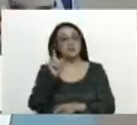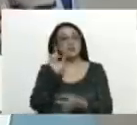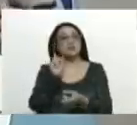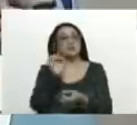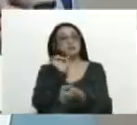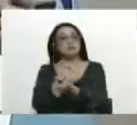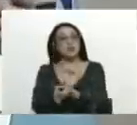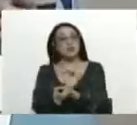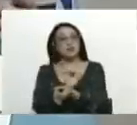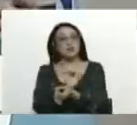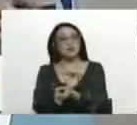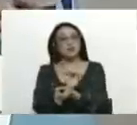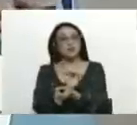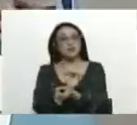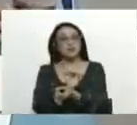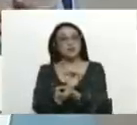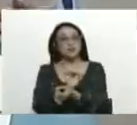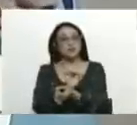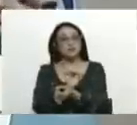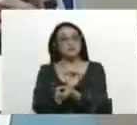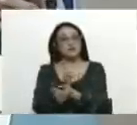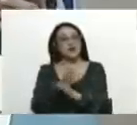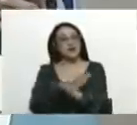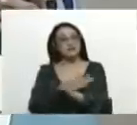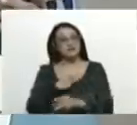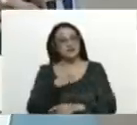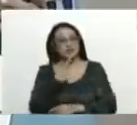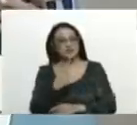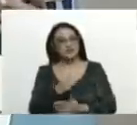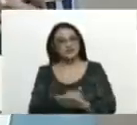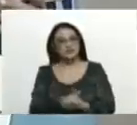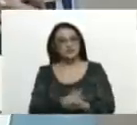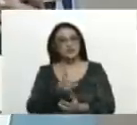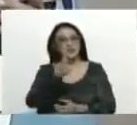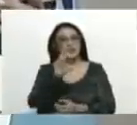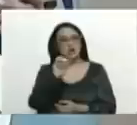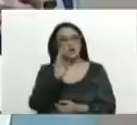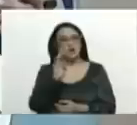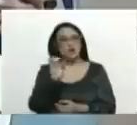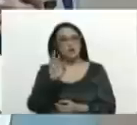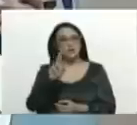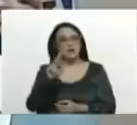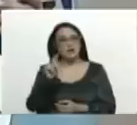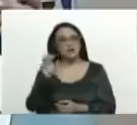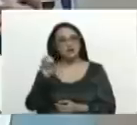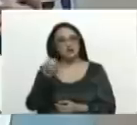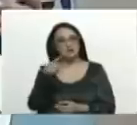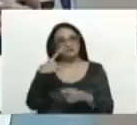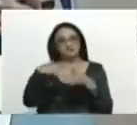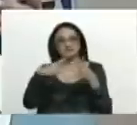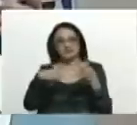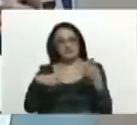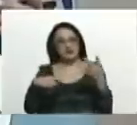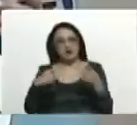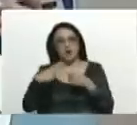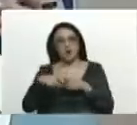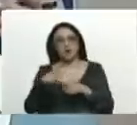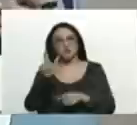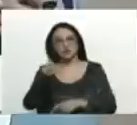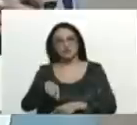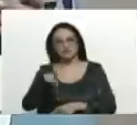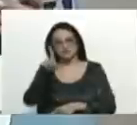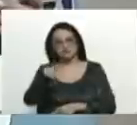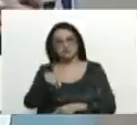También tienen órdenes de aprehensión como ya lo dije Roberto Rincón Fernández ya habrán José cheira